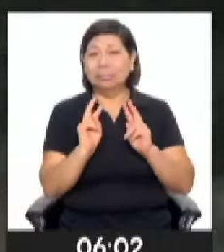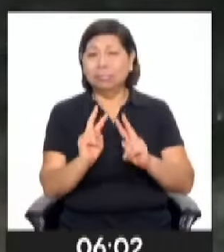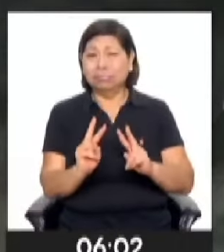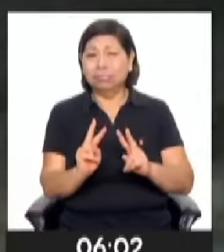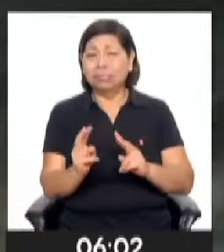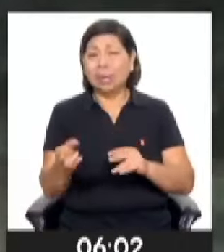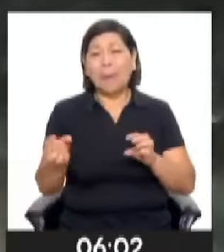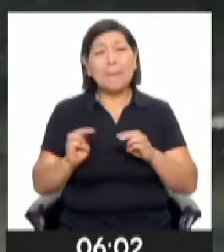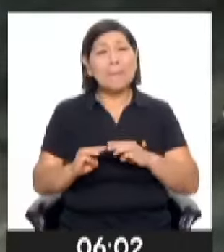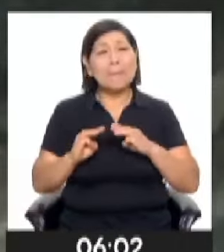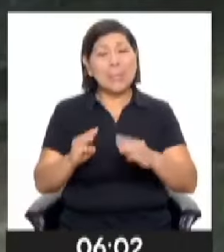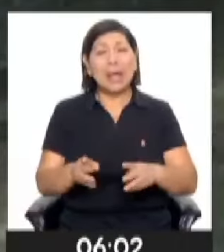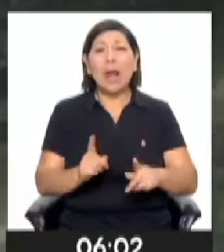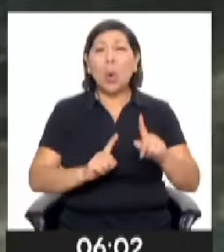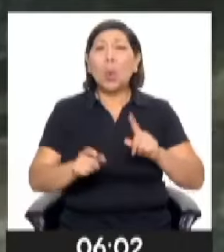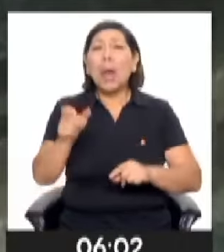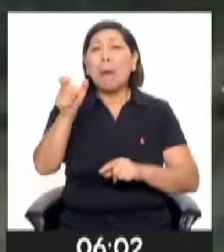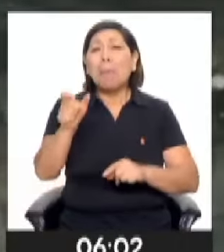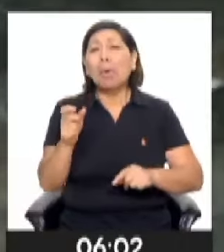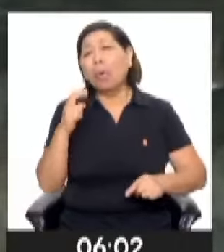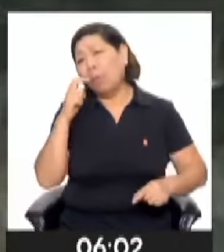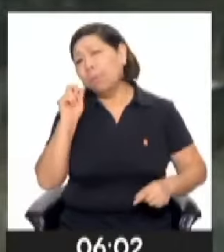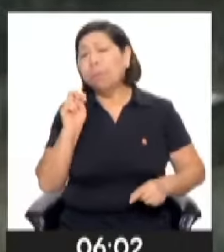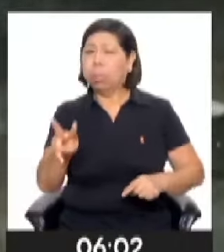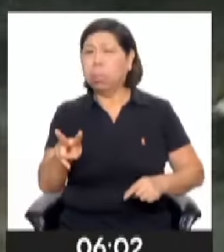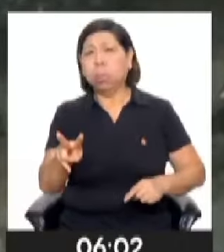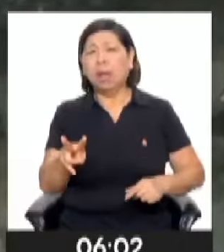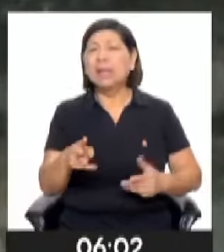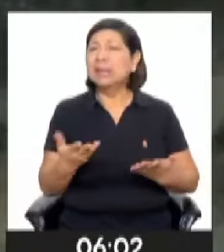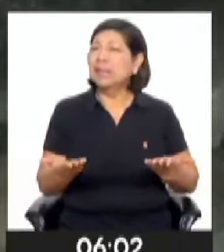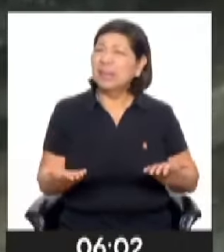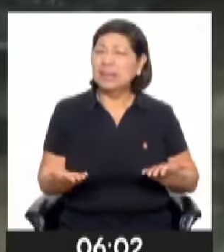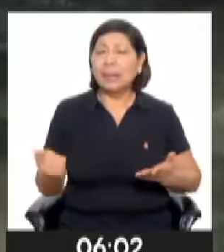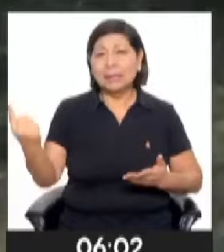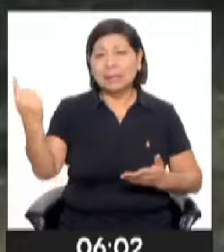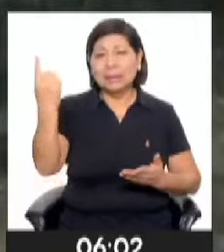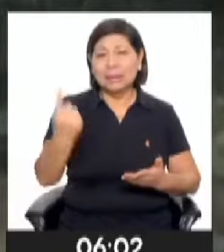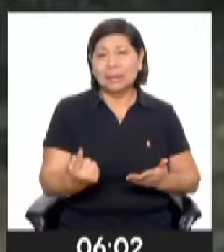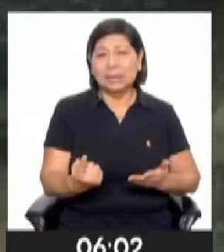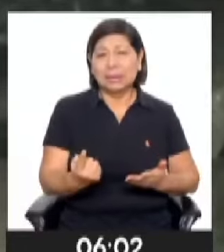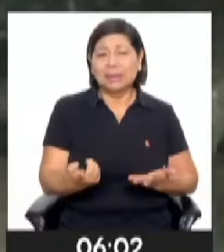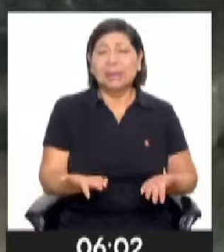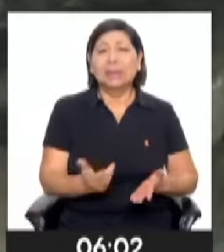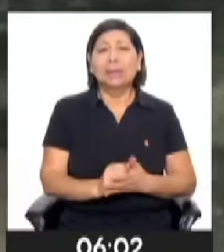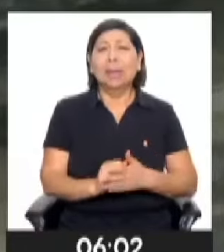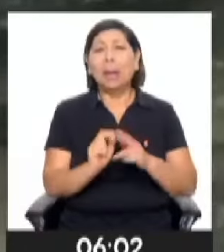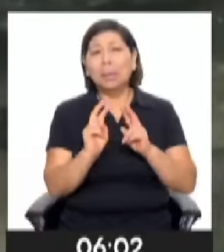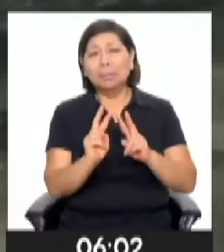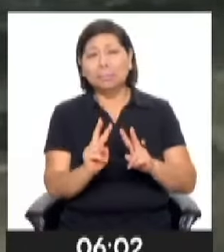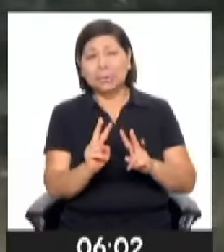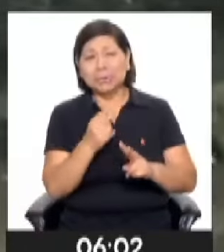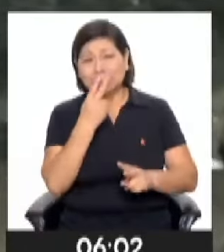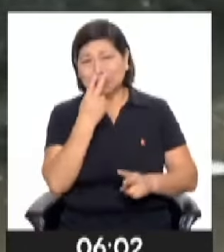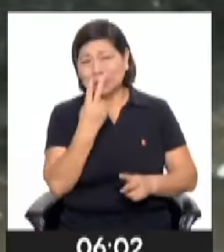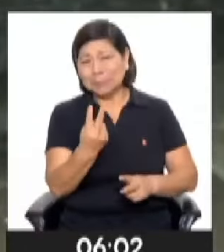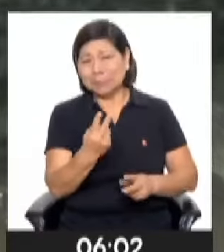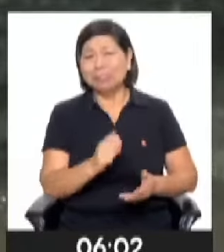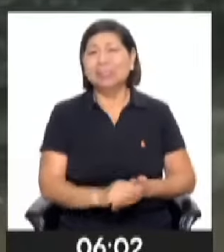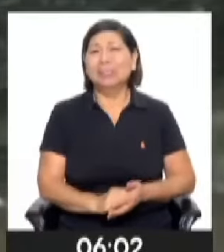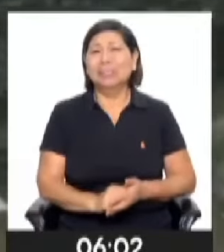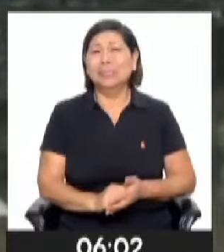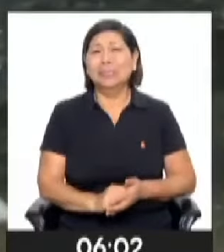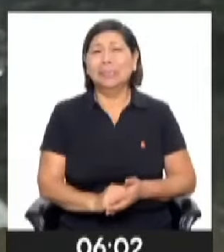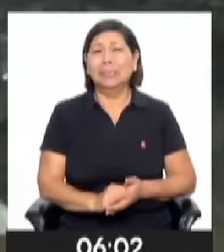el reporte de algunos transeúntes que han solicitado la presencia de Cerforo. Observen ustedes, en estos momentos es